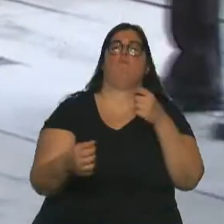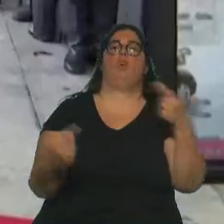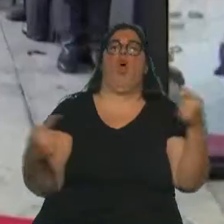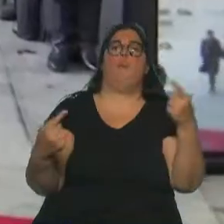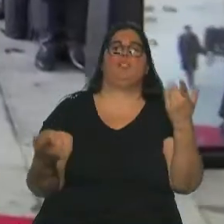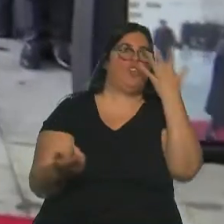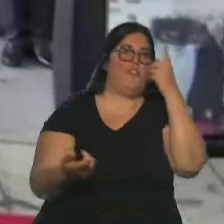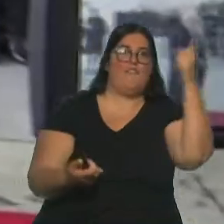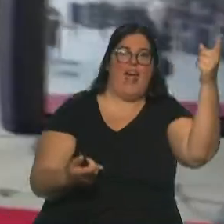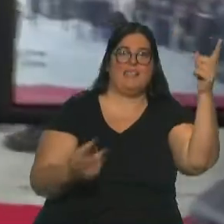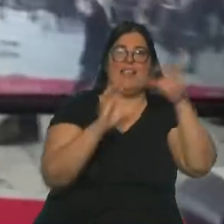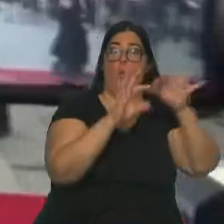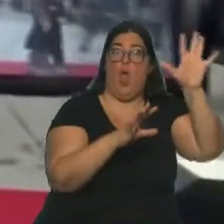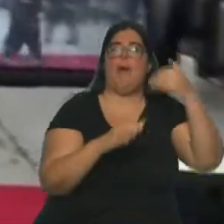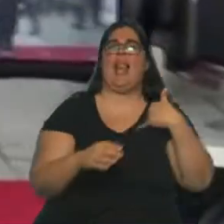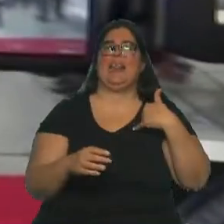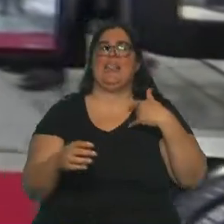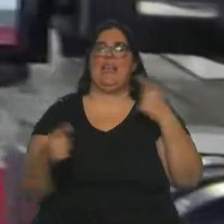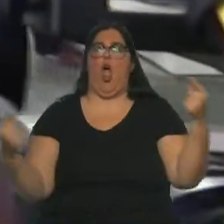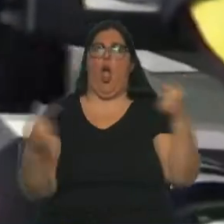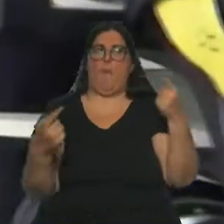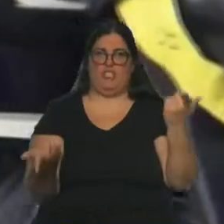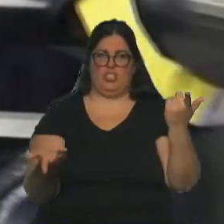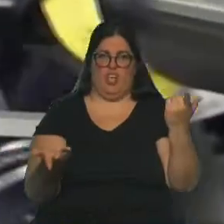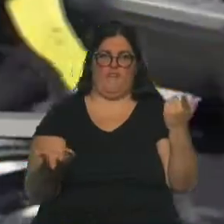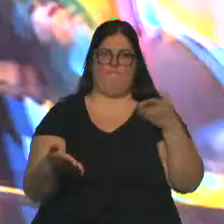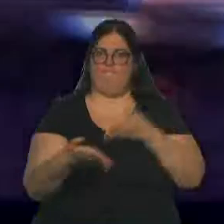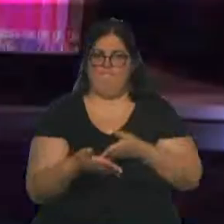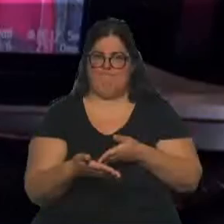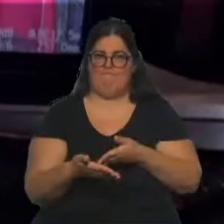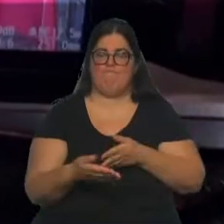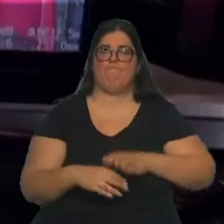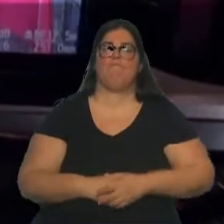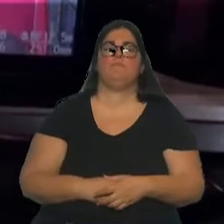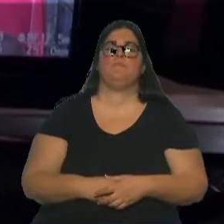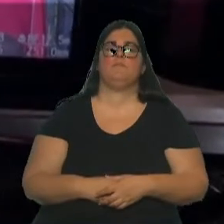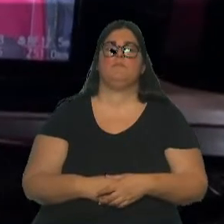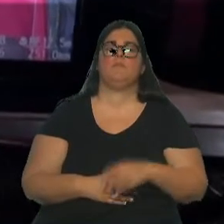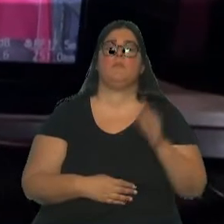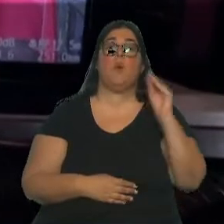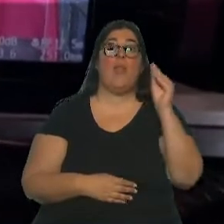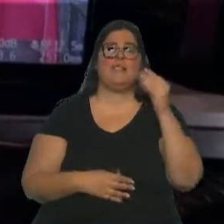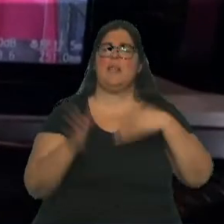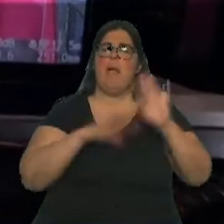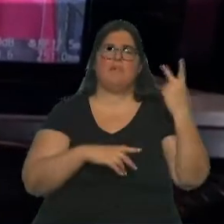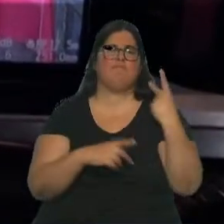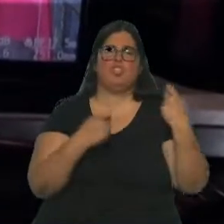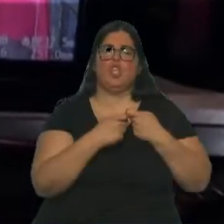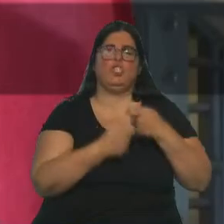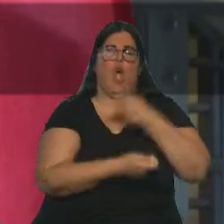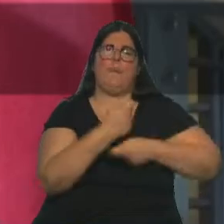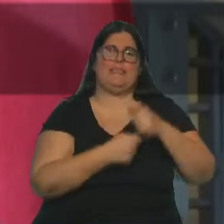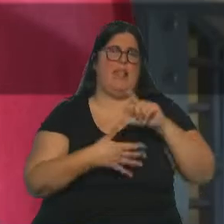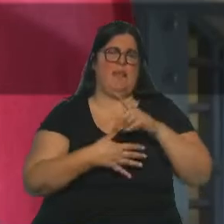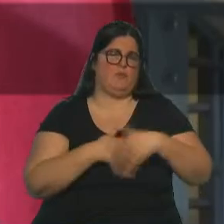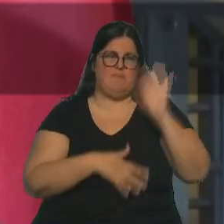Francia en la Unión Europea y de Argentina del lado sudamericano. Brasilien ist unser wichtigster Handelspartner in Südamerika.